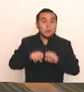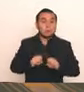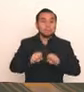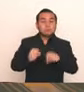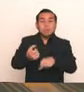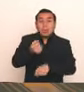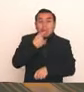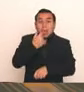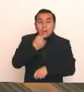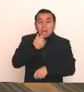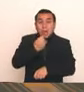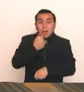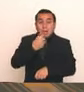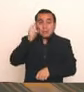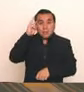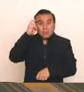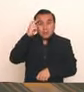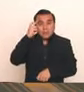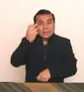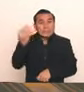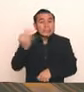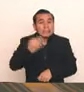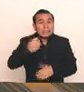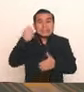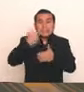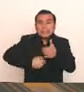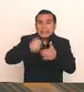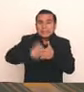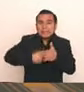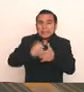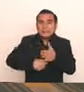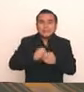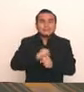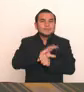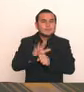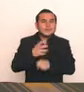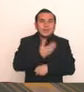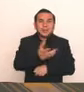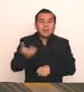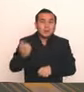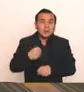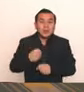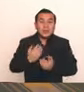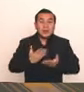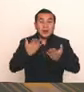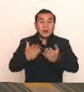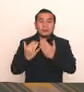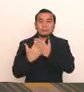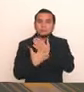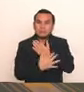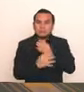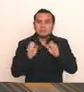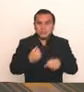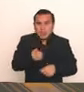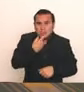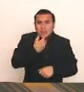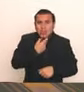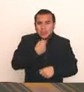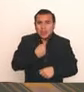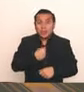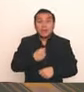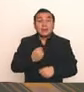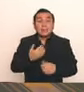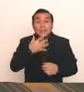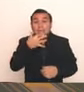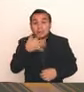no solo no son malos sino que son vitales para combatir la enfermedad que los anticoagulantes son esenciales para los pacientes graves que si